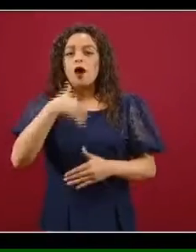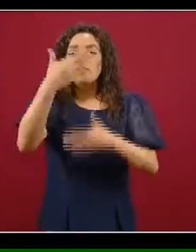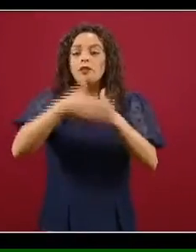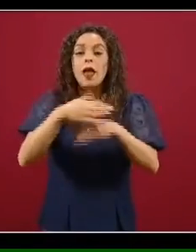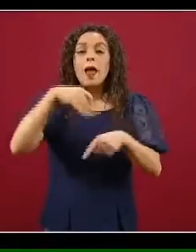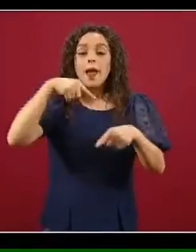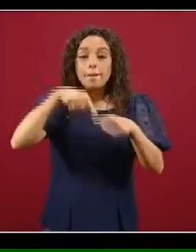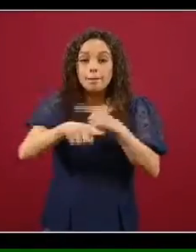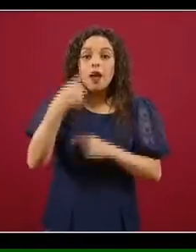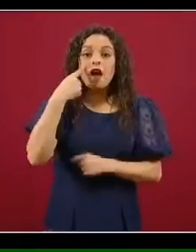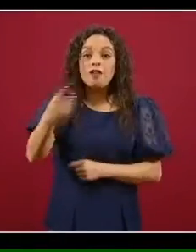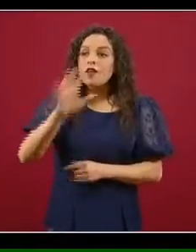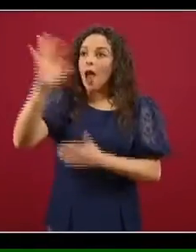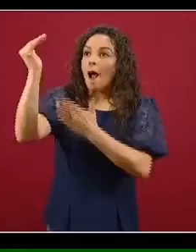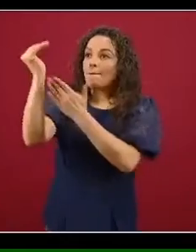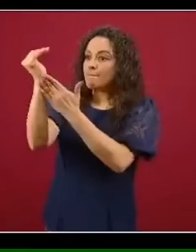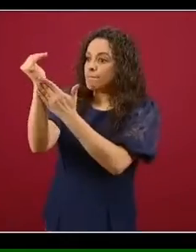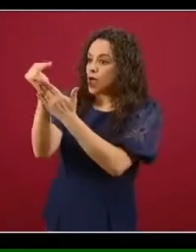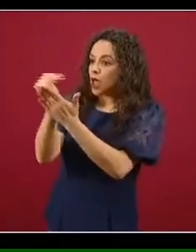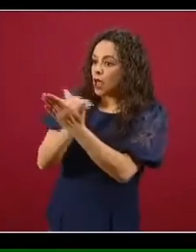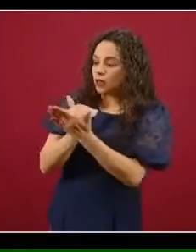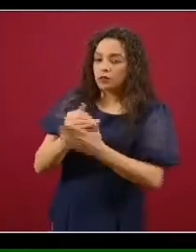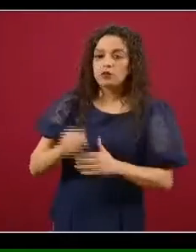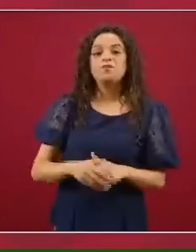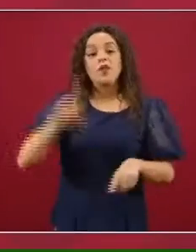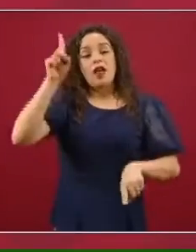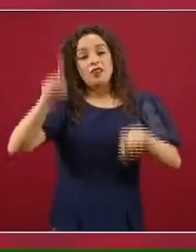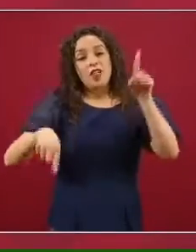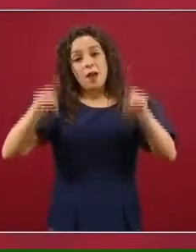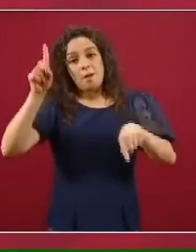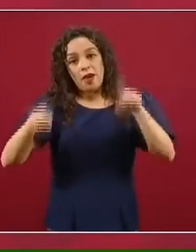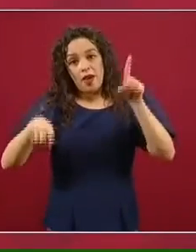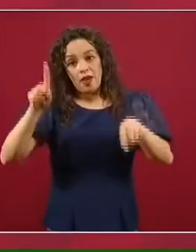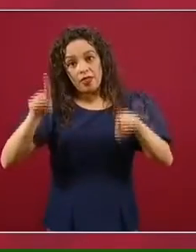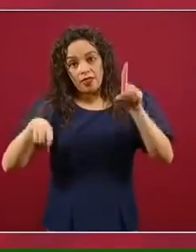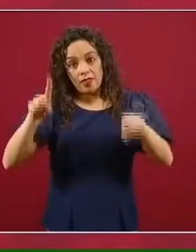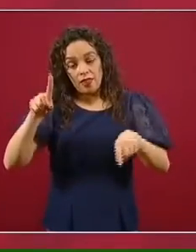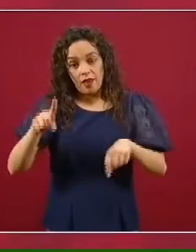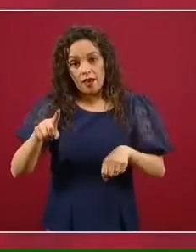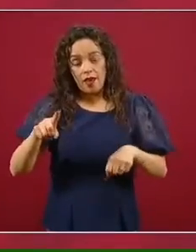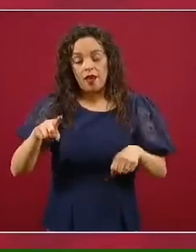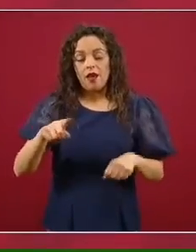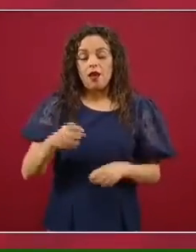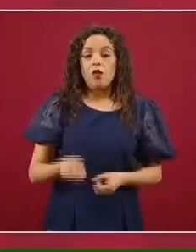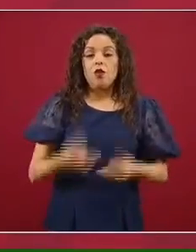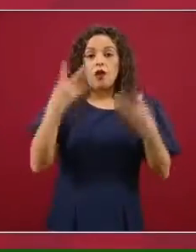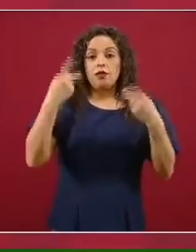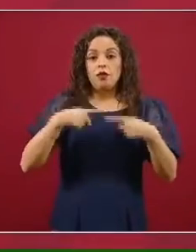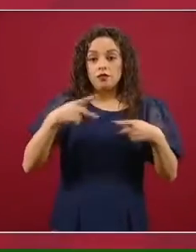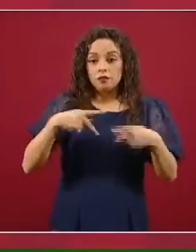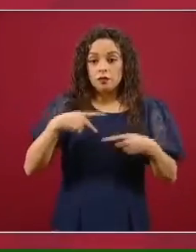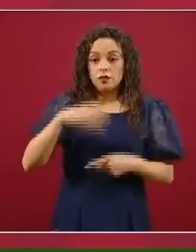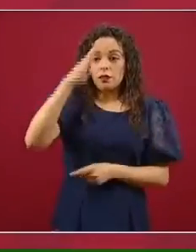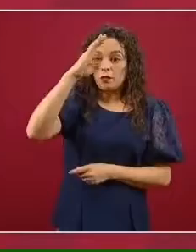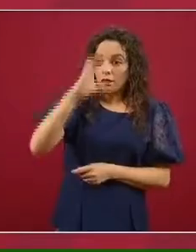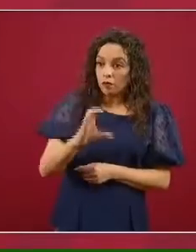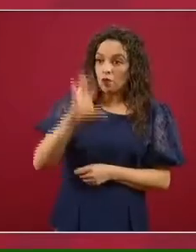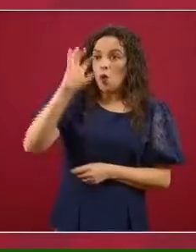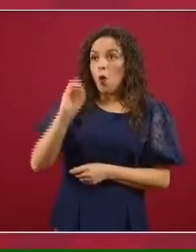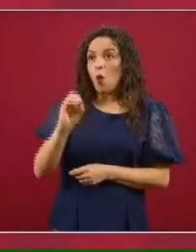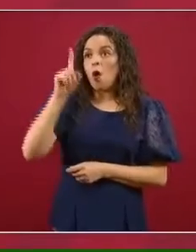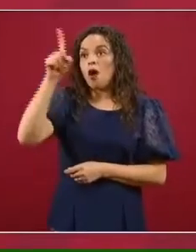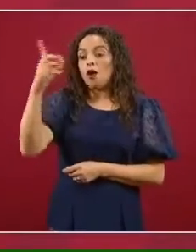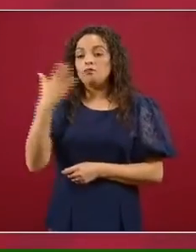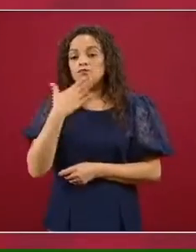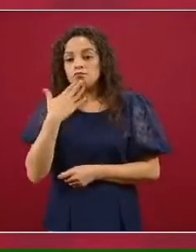mucho de qué tanto la población sonorense o baja californiana o hidrocálida o de la Ciudad de